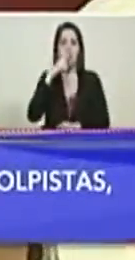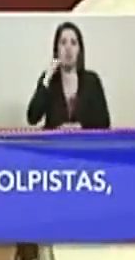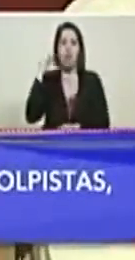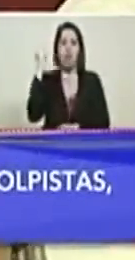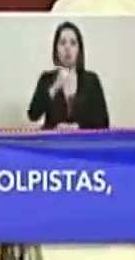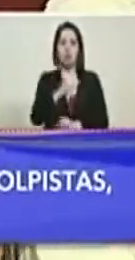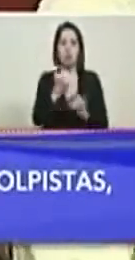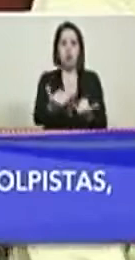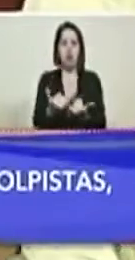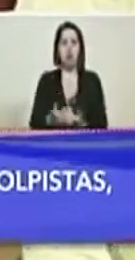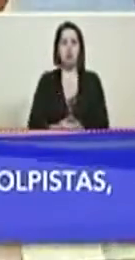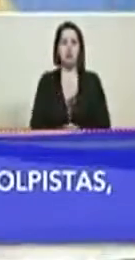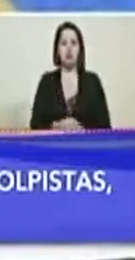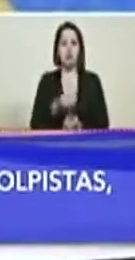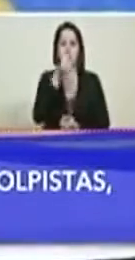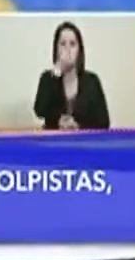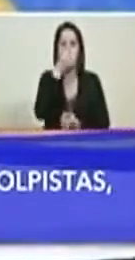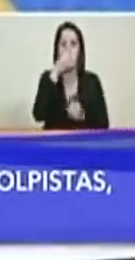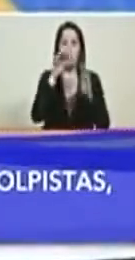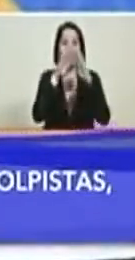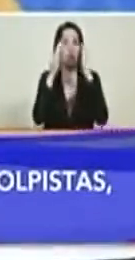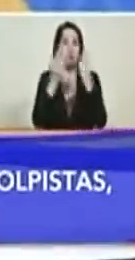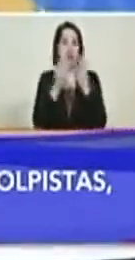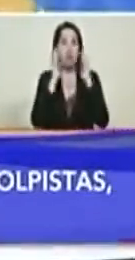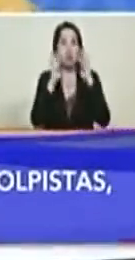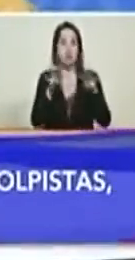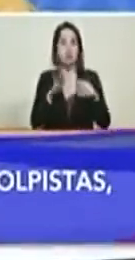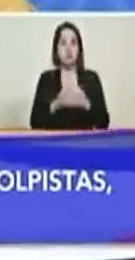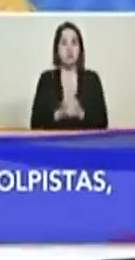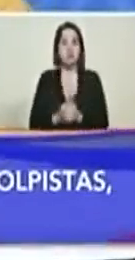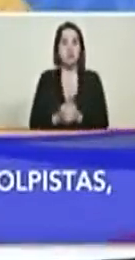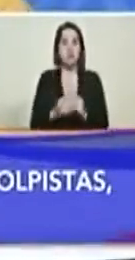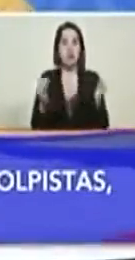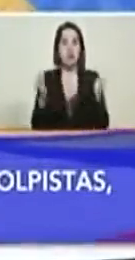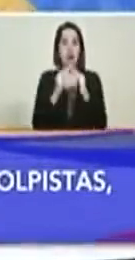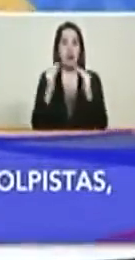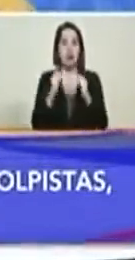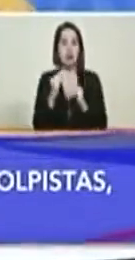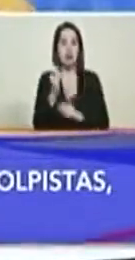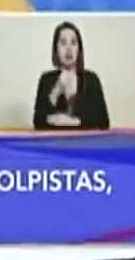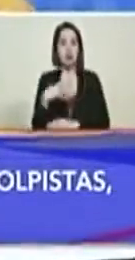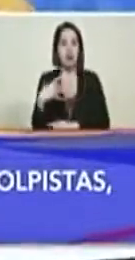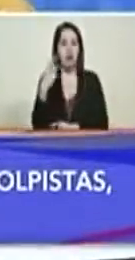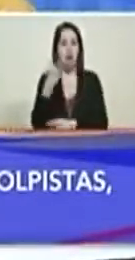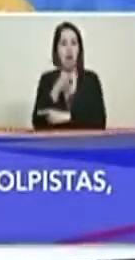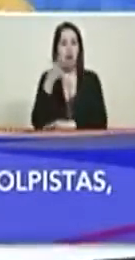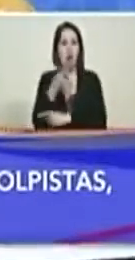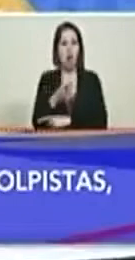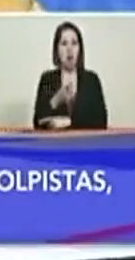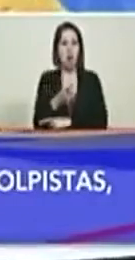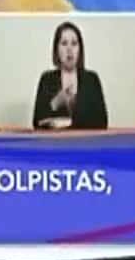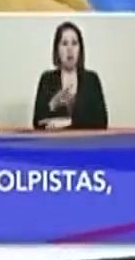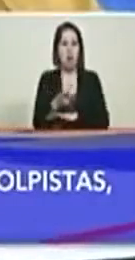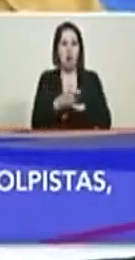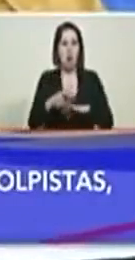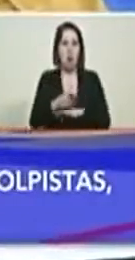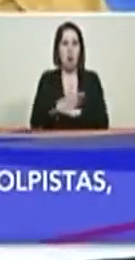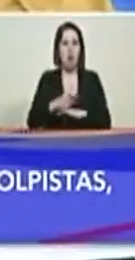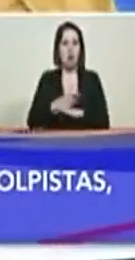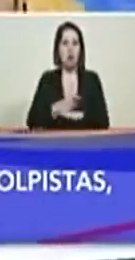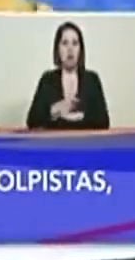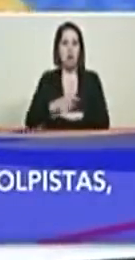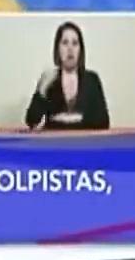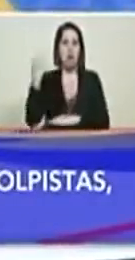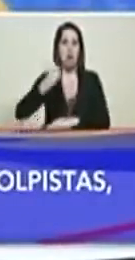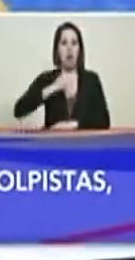denuncio mundialmente. Desde la Casa Blanca se le ha dado la tarea al gobierno de Bogotá de matar a